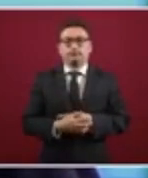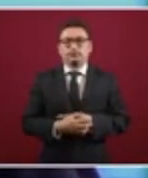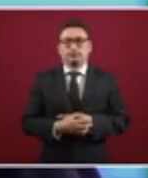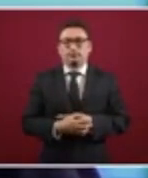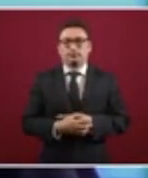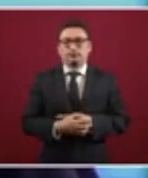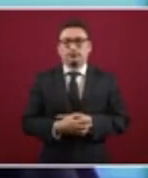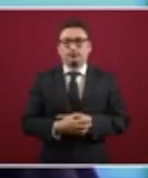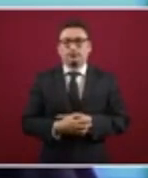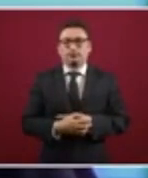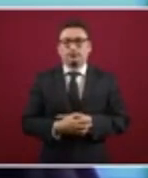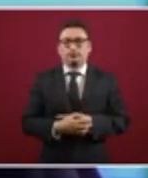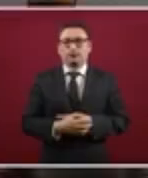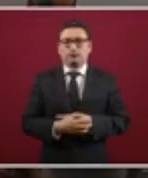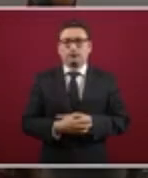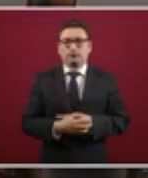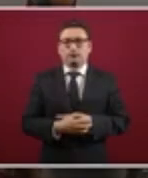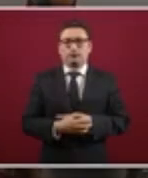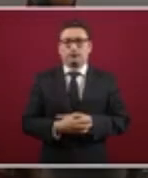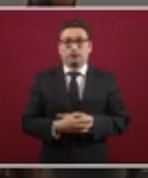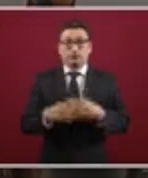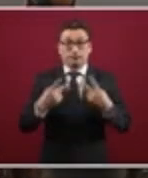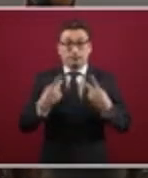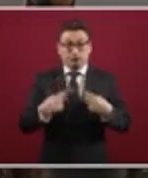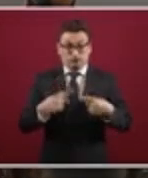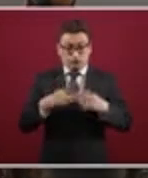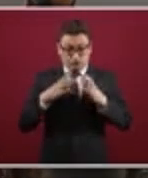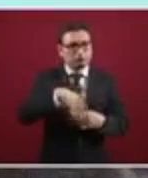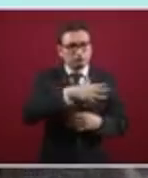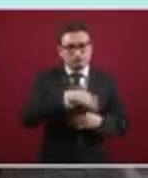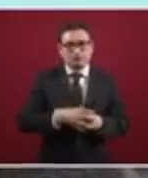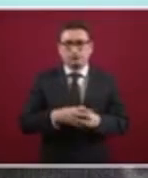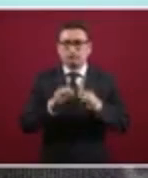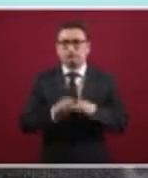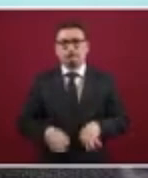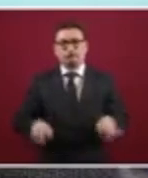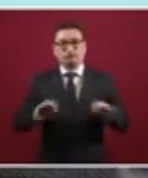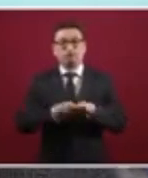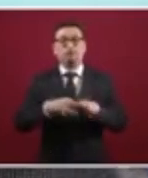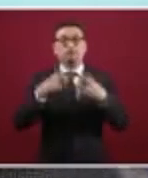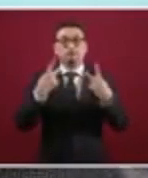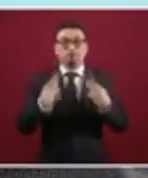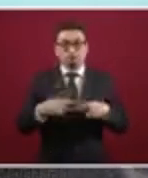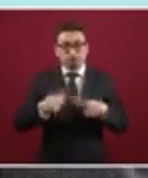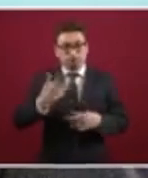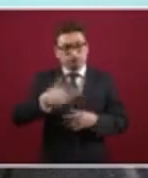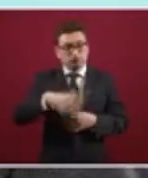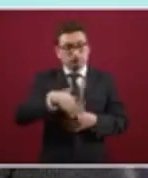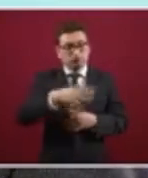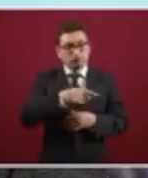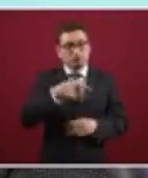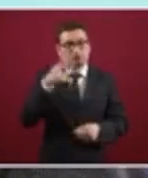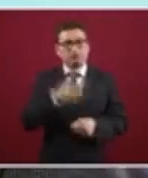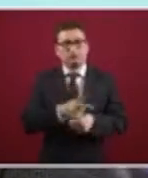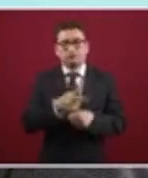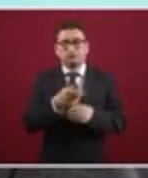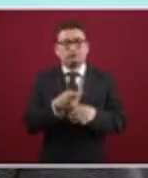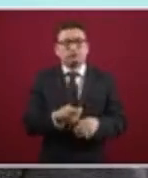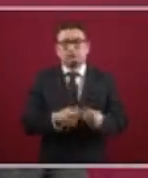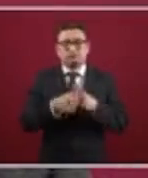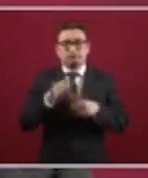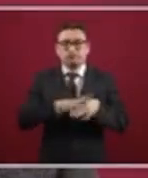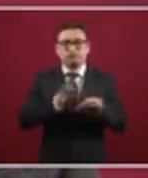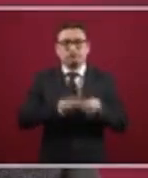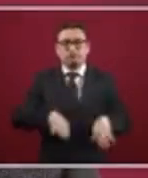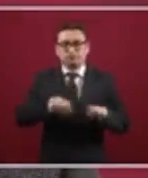que dijo han mantenido por años los familiares de desaparecidos la búsqueda de personas desaparecidas es la prioridad prioridad